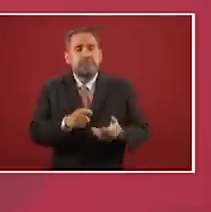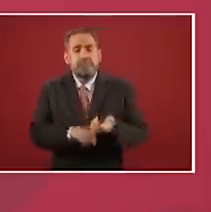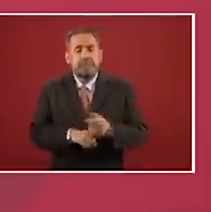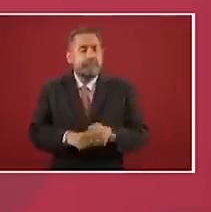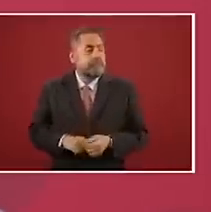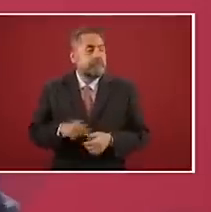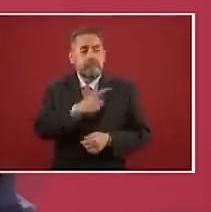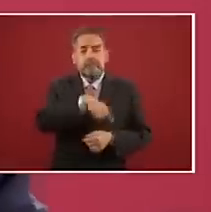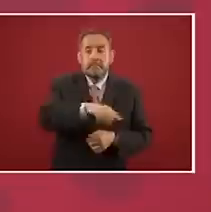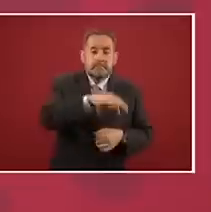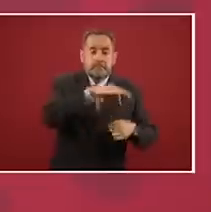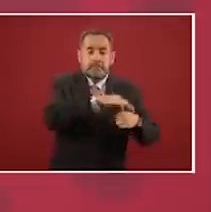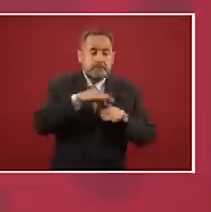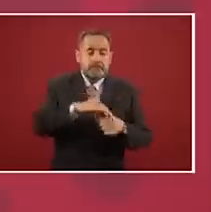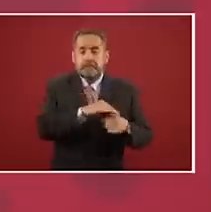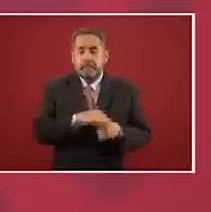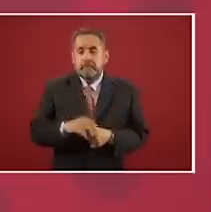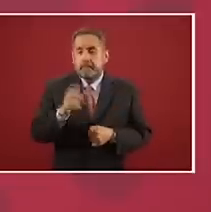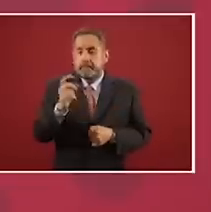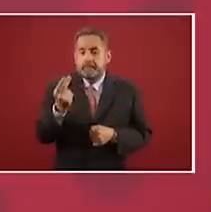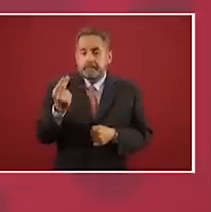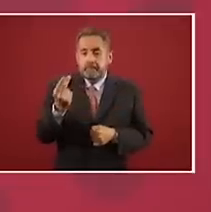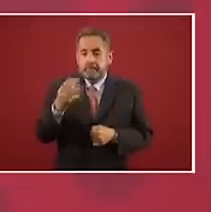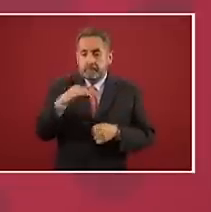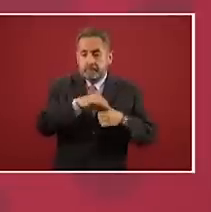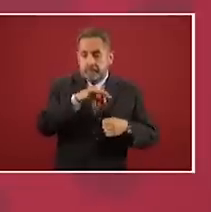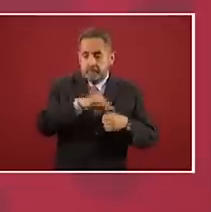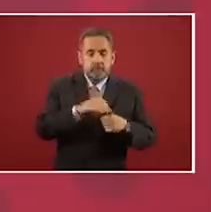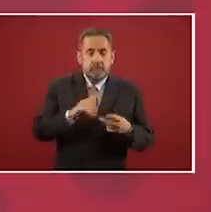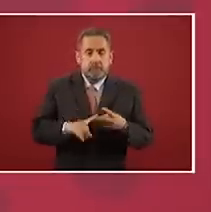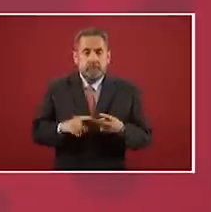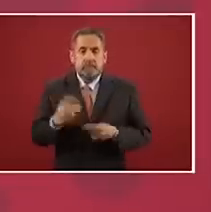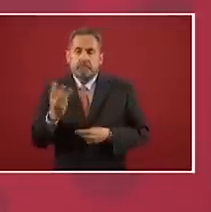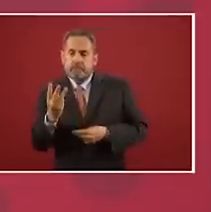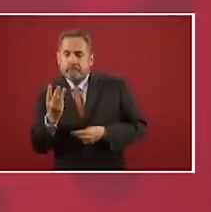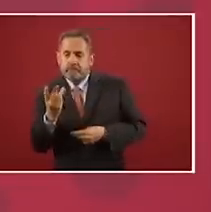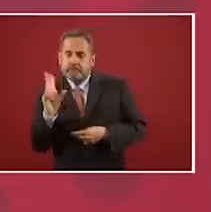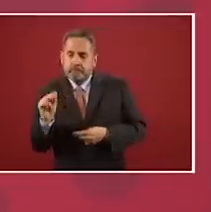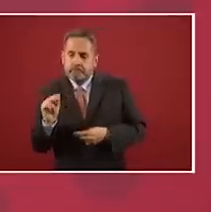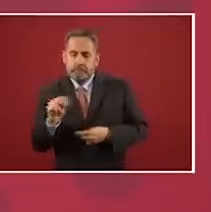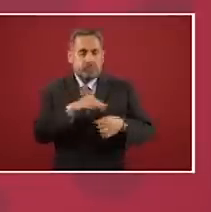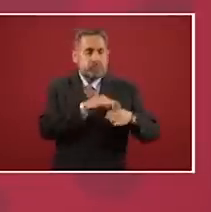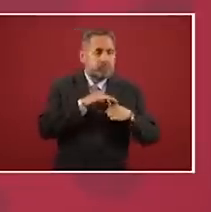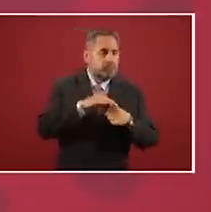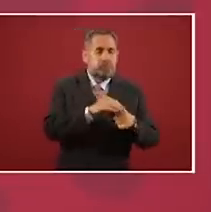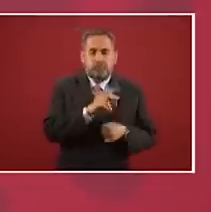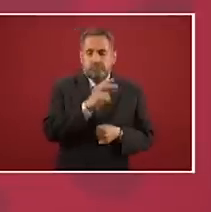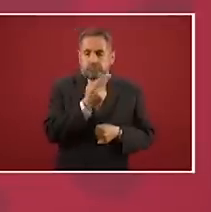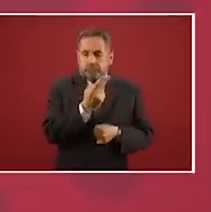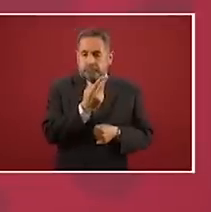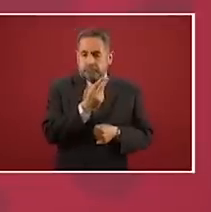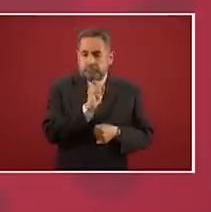25 votos a favor, 3 en contra.